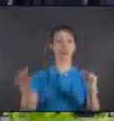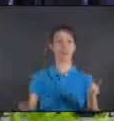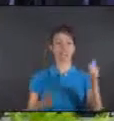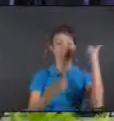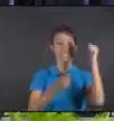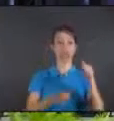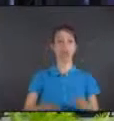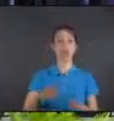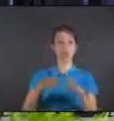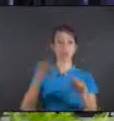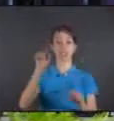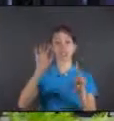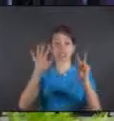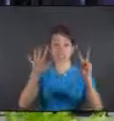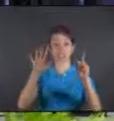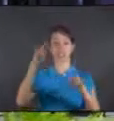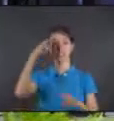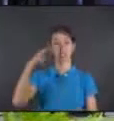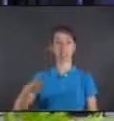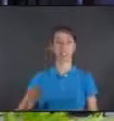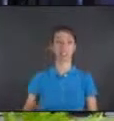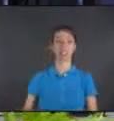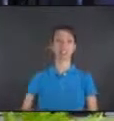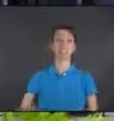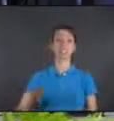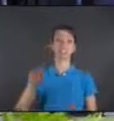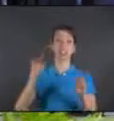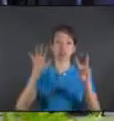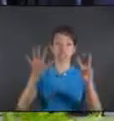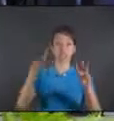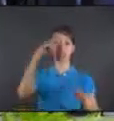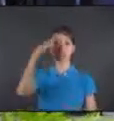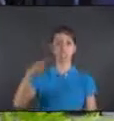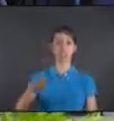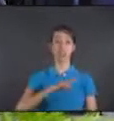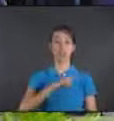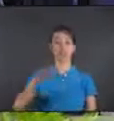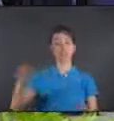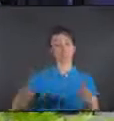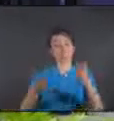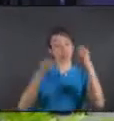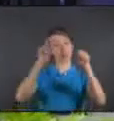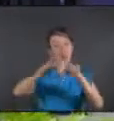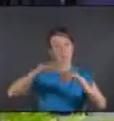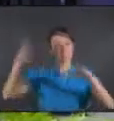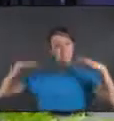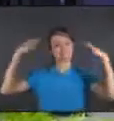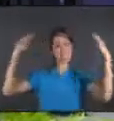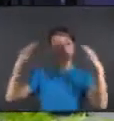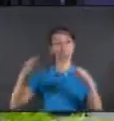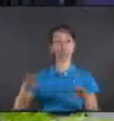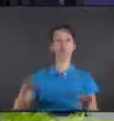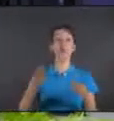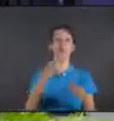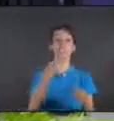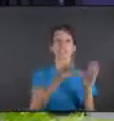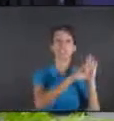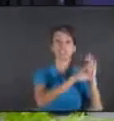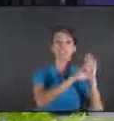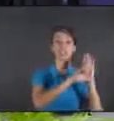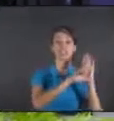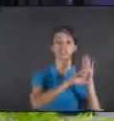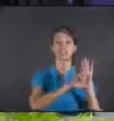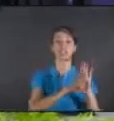Pero ahí en el horno de fuego 7 veces calentado se quemaron las amarras y todo lo demás, ni el pelo que es tan combustible, hermano,